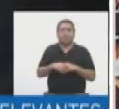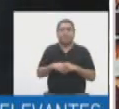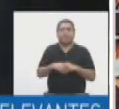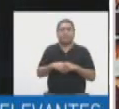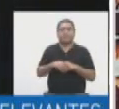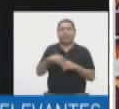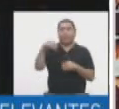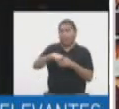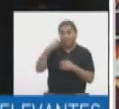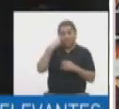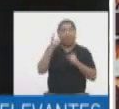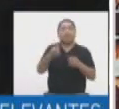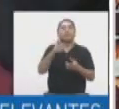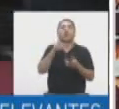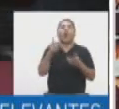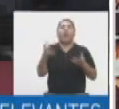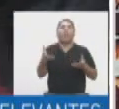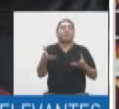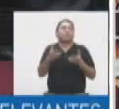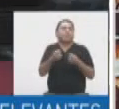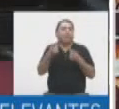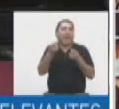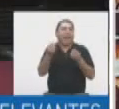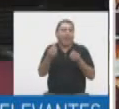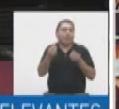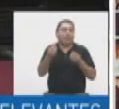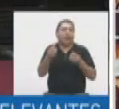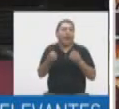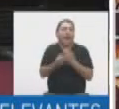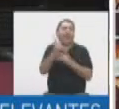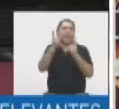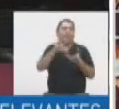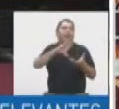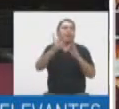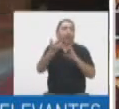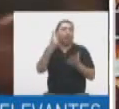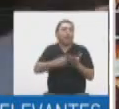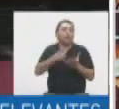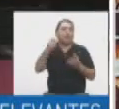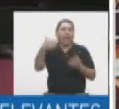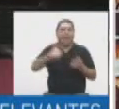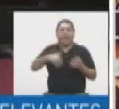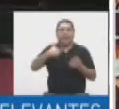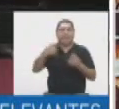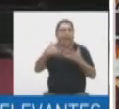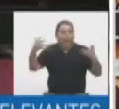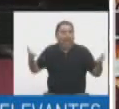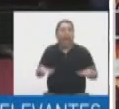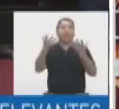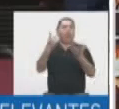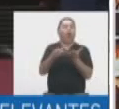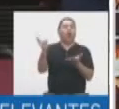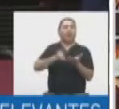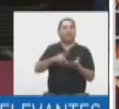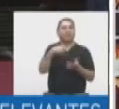otro y eso también sera para para ver yo sé que es muy difícil pero habría que tenerlo en cuenta también